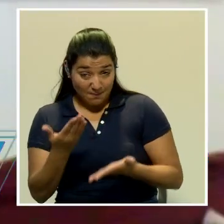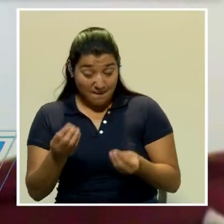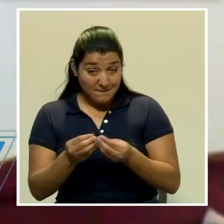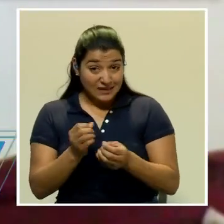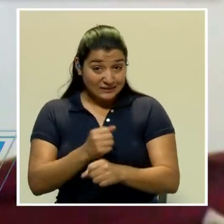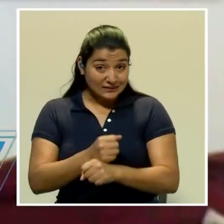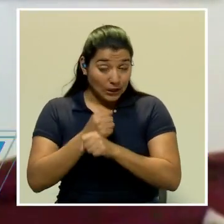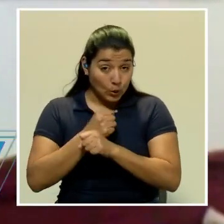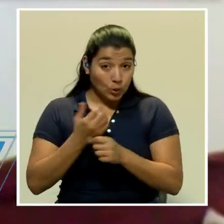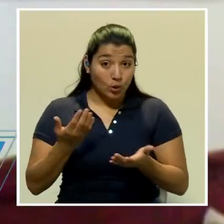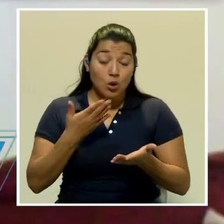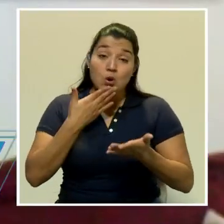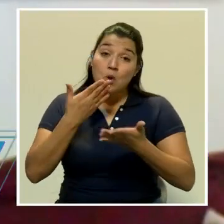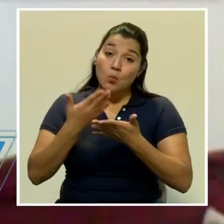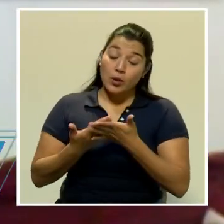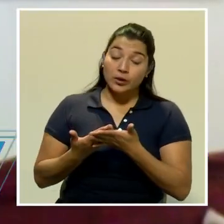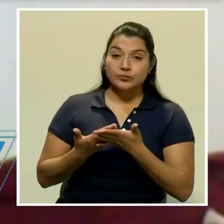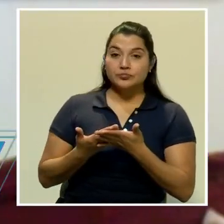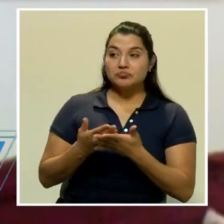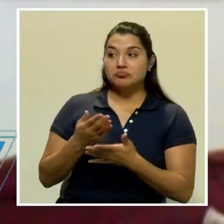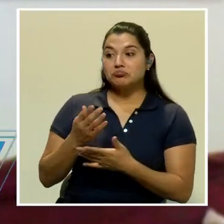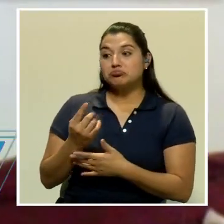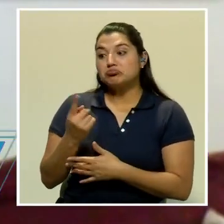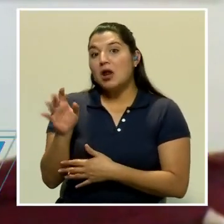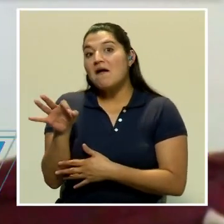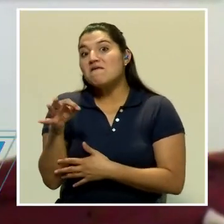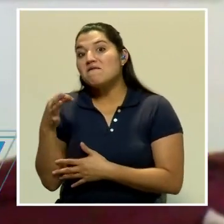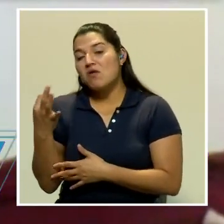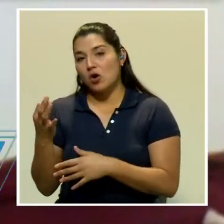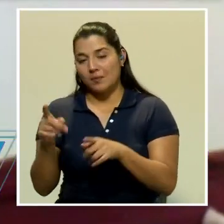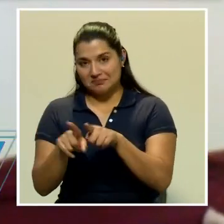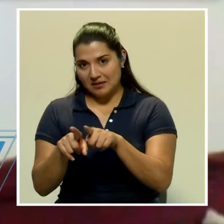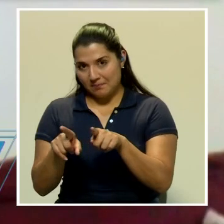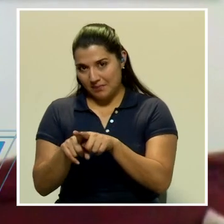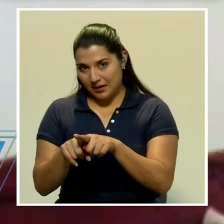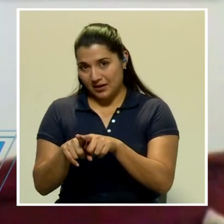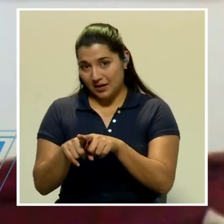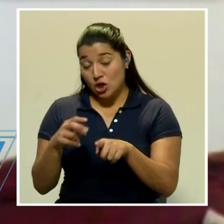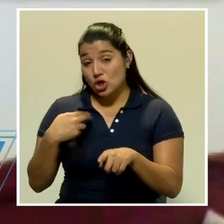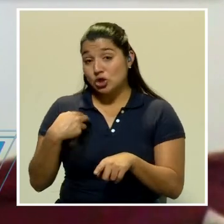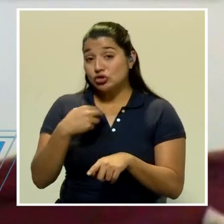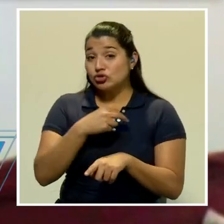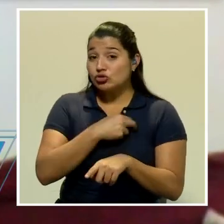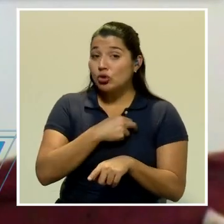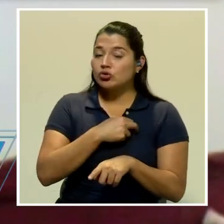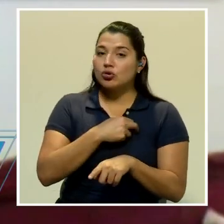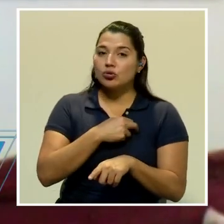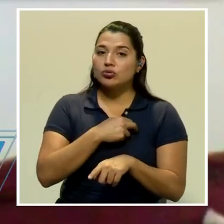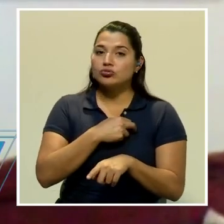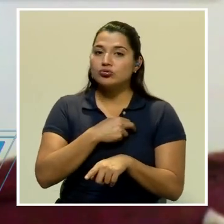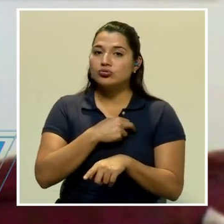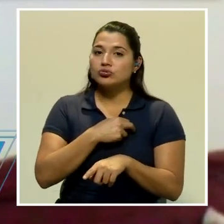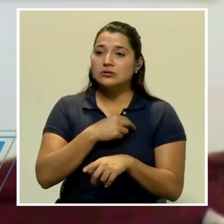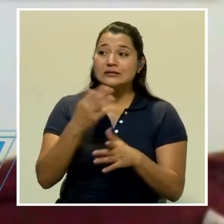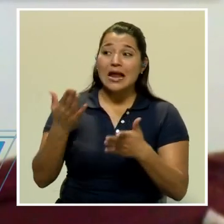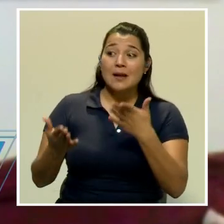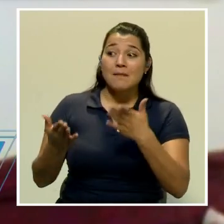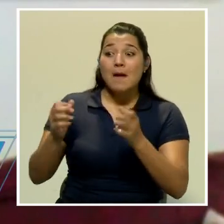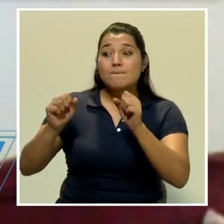Bueno, es una forma, también tenemos que replantear ese horario que tenemos